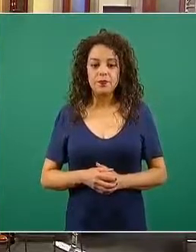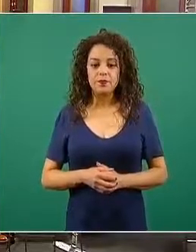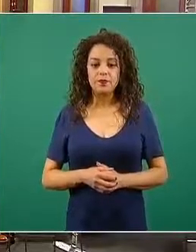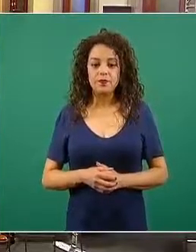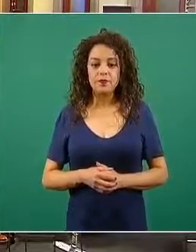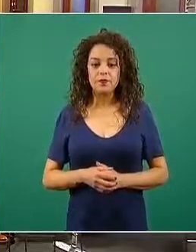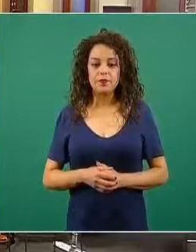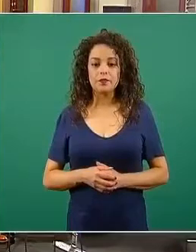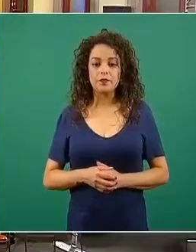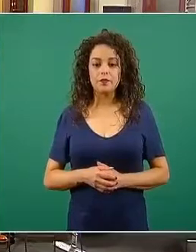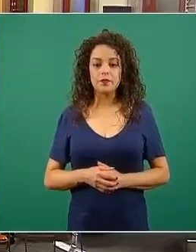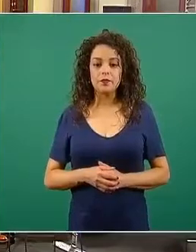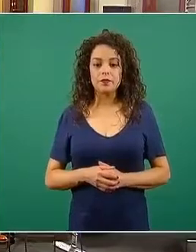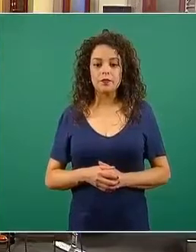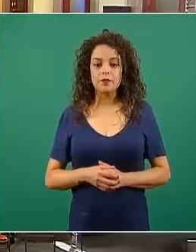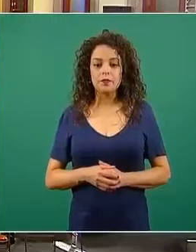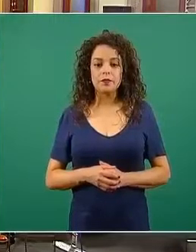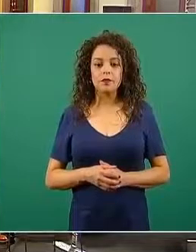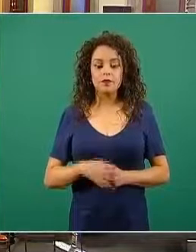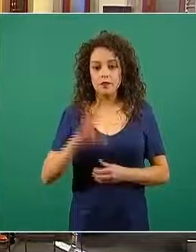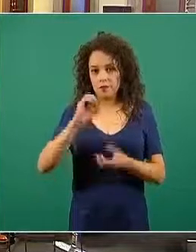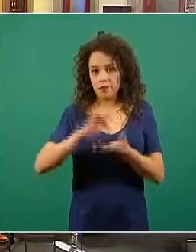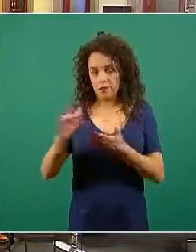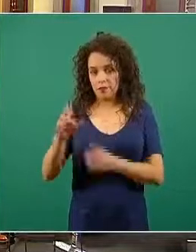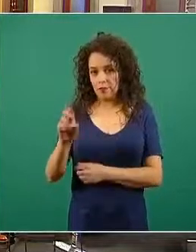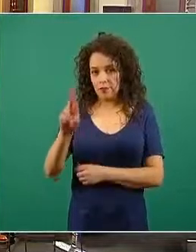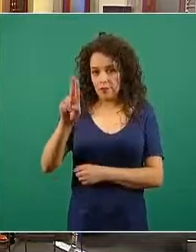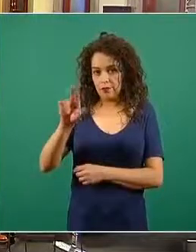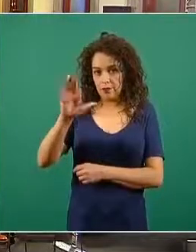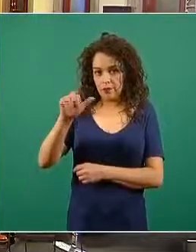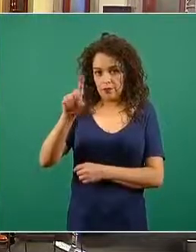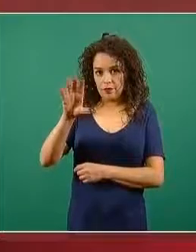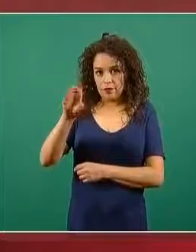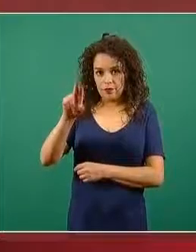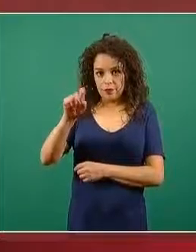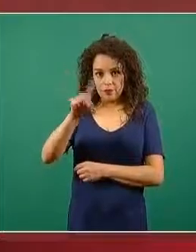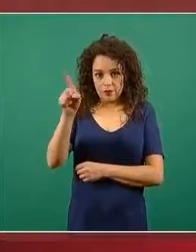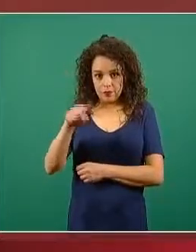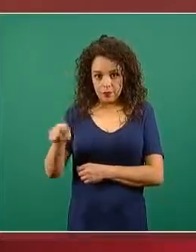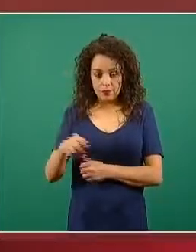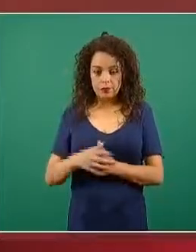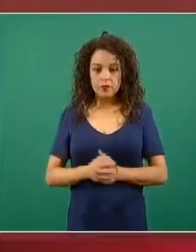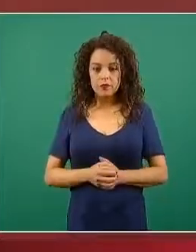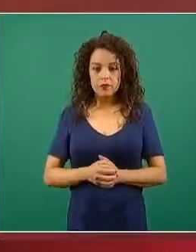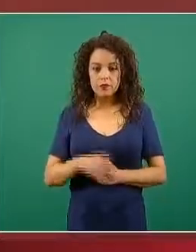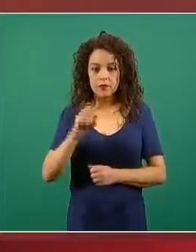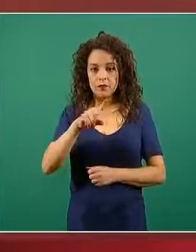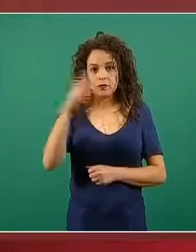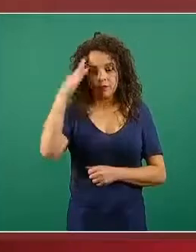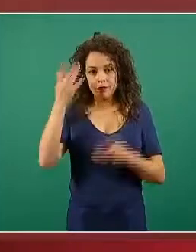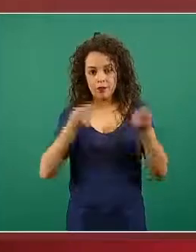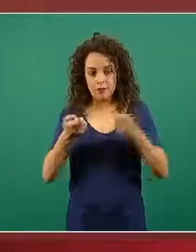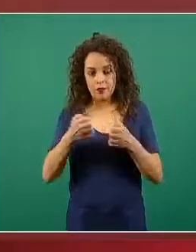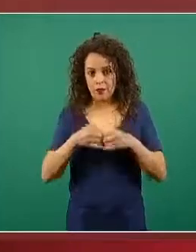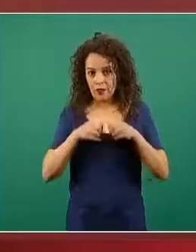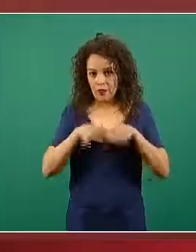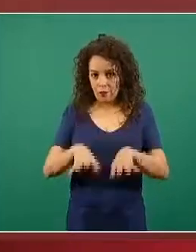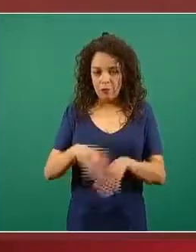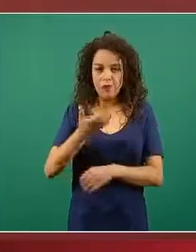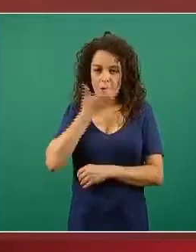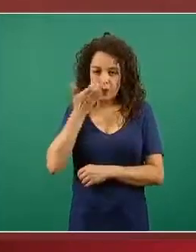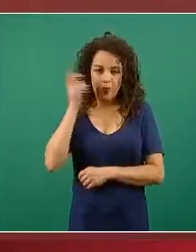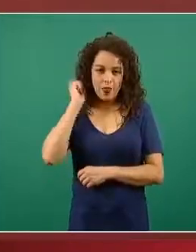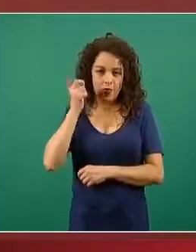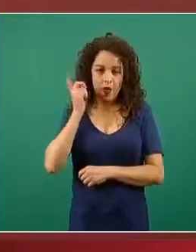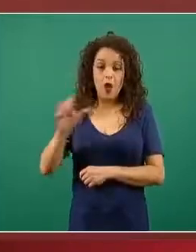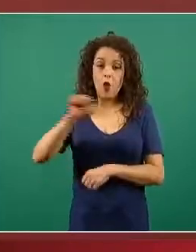Muy bien, pues muchas gracias, doctor Ricardo Cortés, por conducir la sesión informativa. Hoy fue día de semáforo, hoy actualizamos